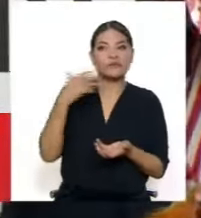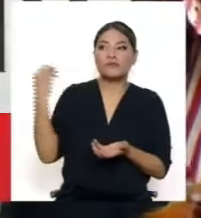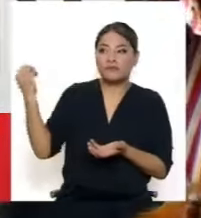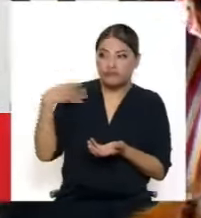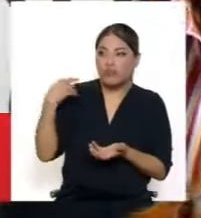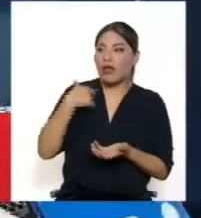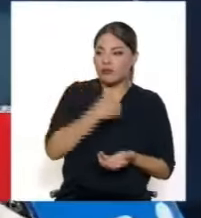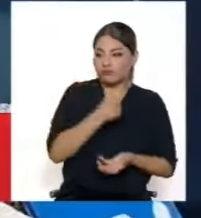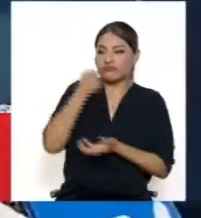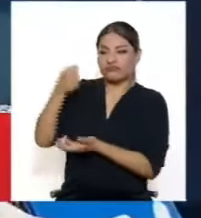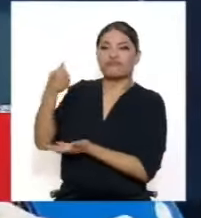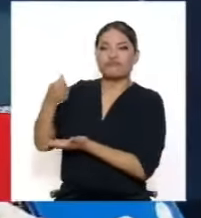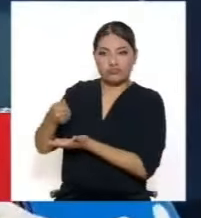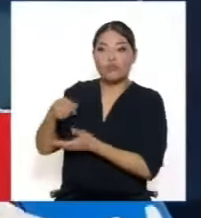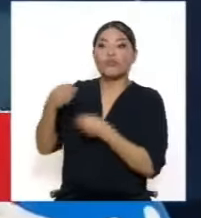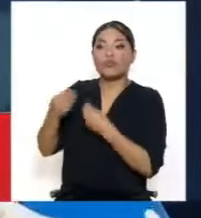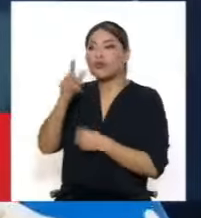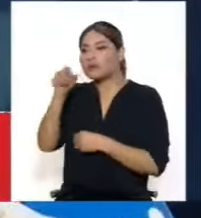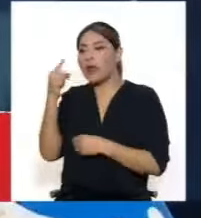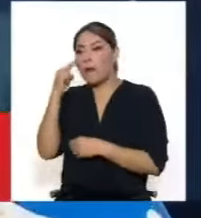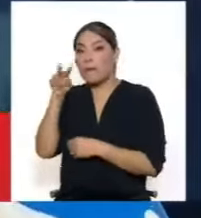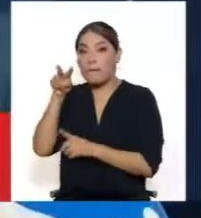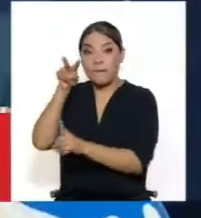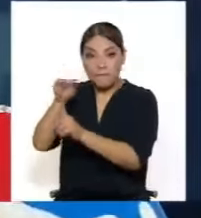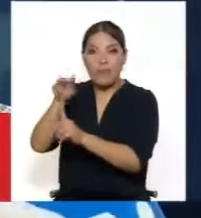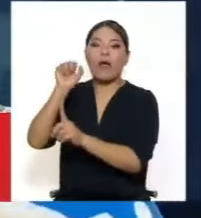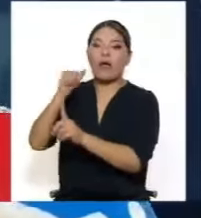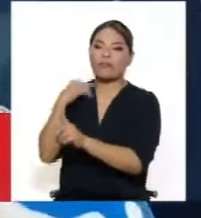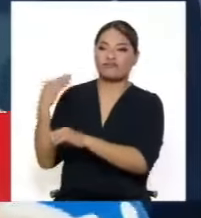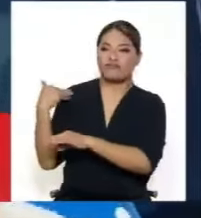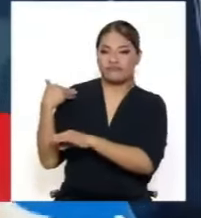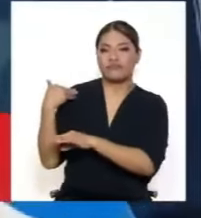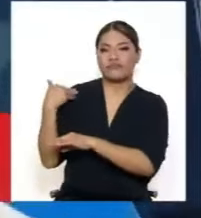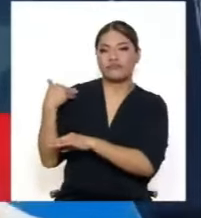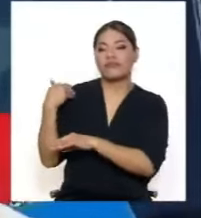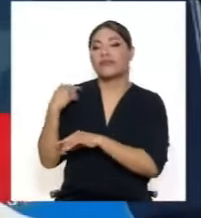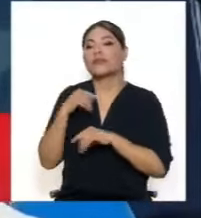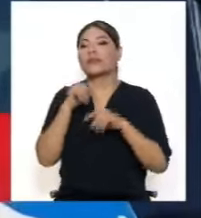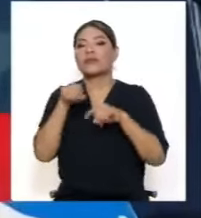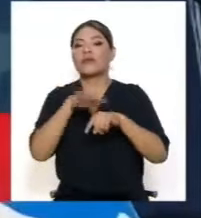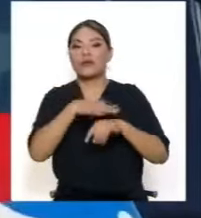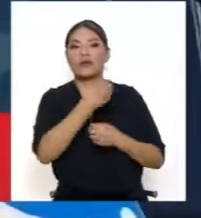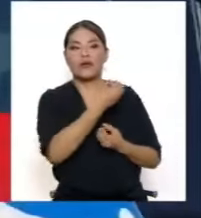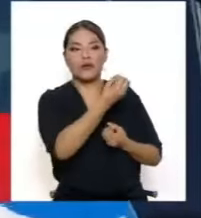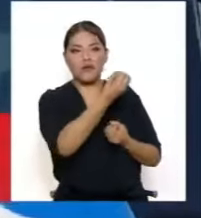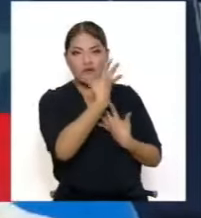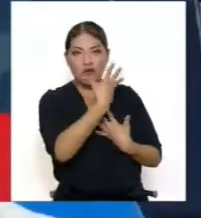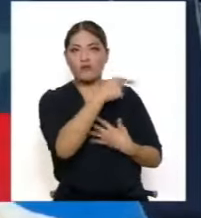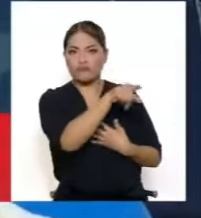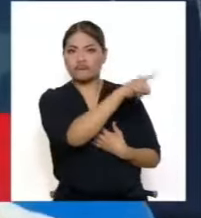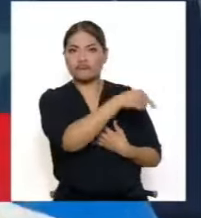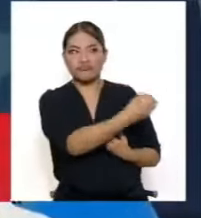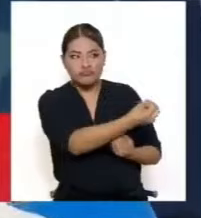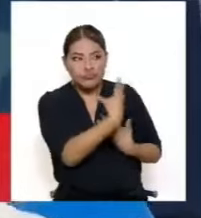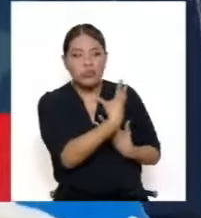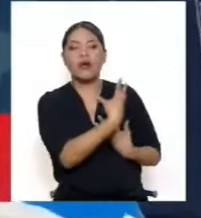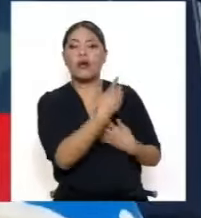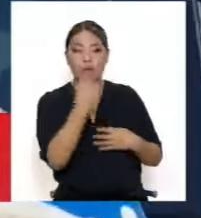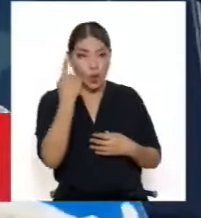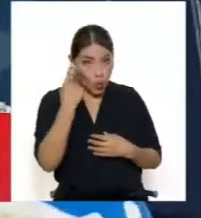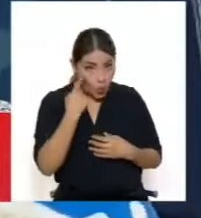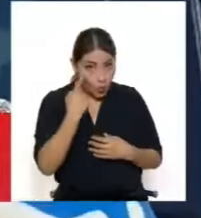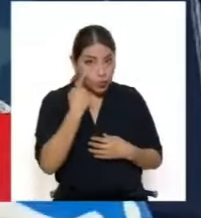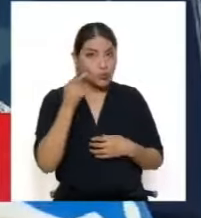con sutura fue a través de lo que una información de fuente abierta en la que se tuvo